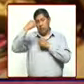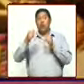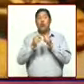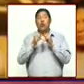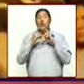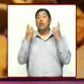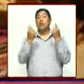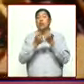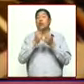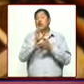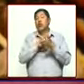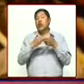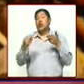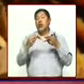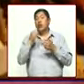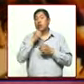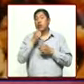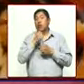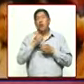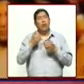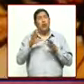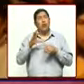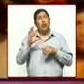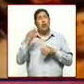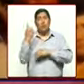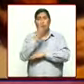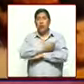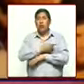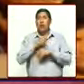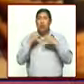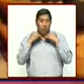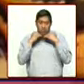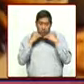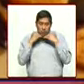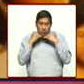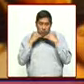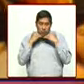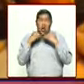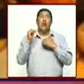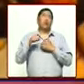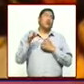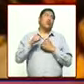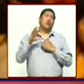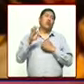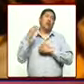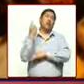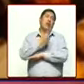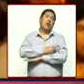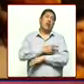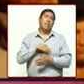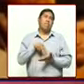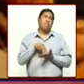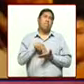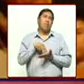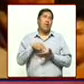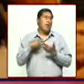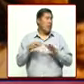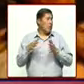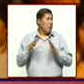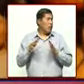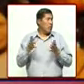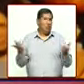del departamento de Chuquisaca. Cuéntenos, ¿y es 9ª jornada de esta vigilia? Así es, ya estamos 9 días en pie de lucha, firme siempre. Están